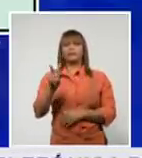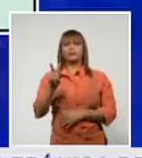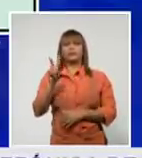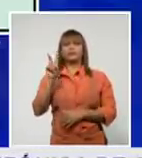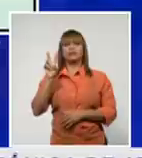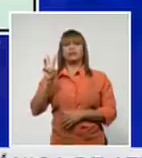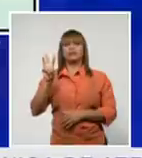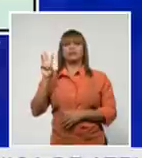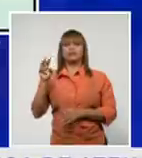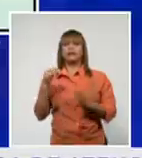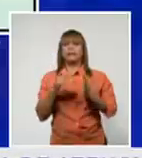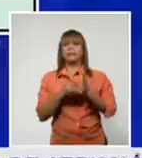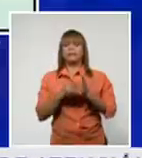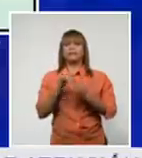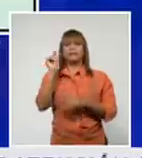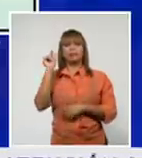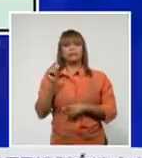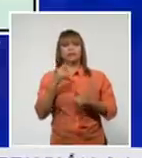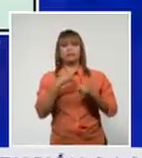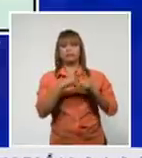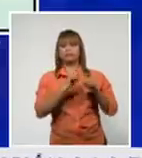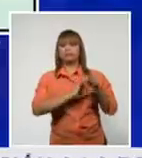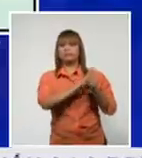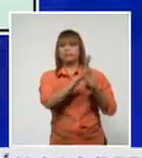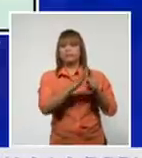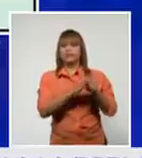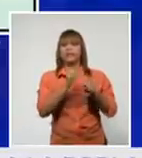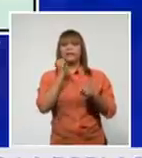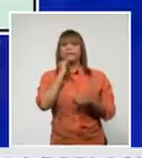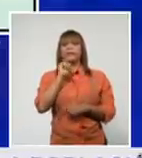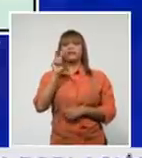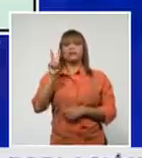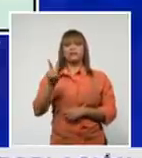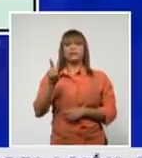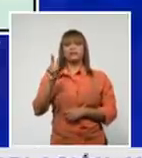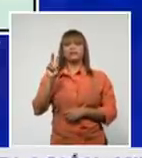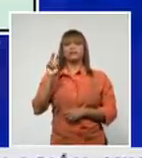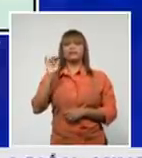7.233.000 casos confirmados y más de